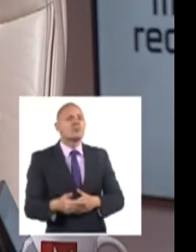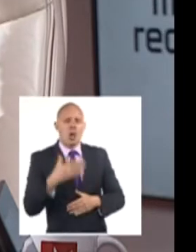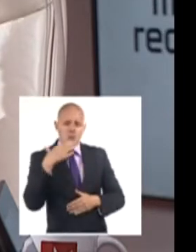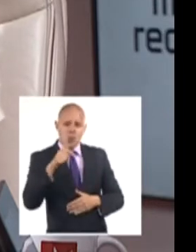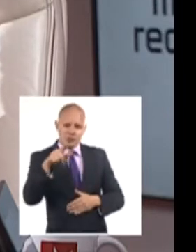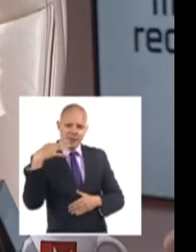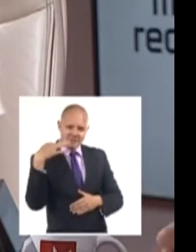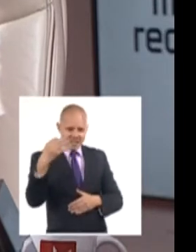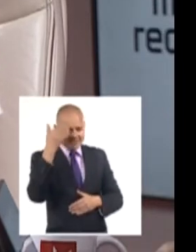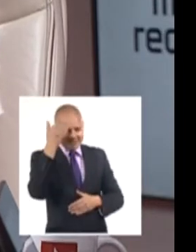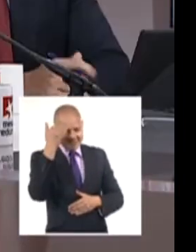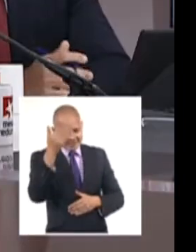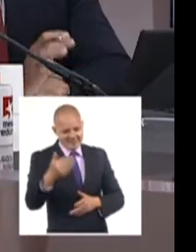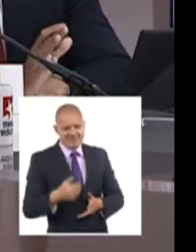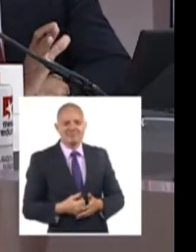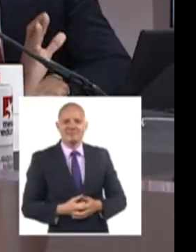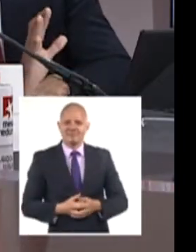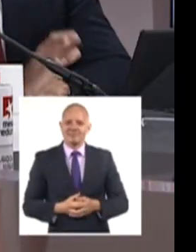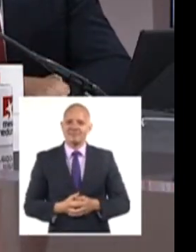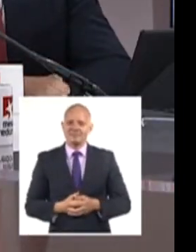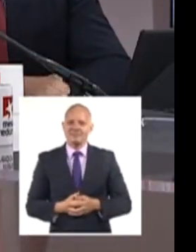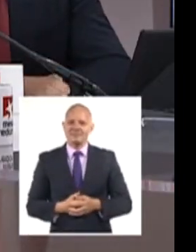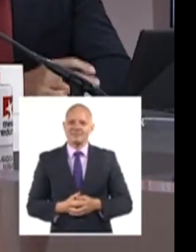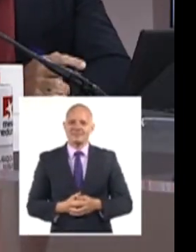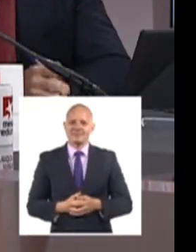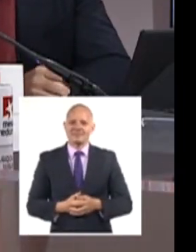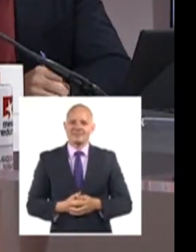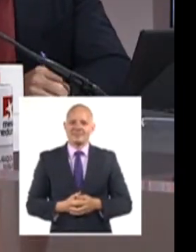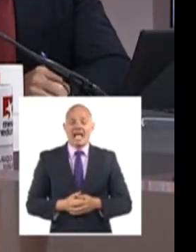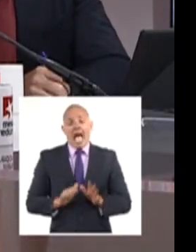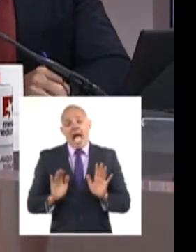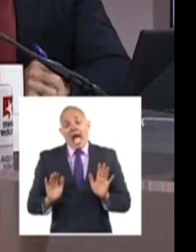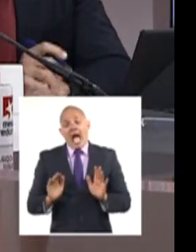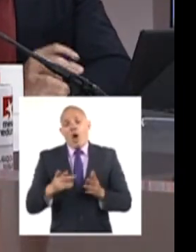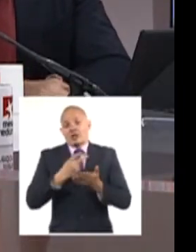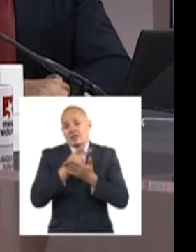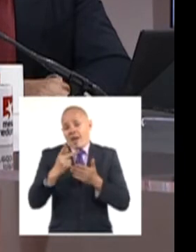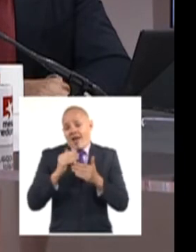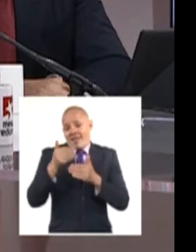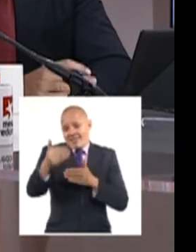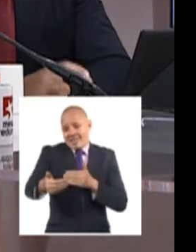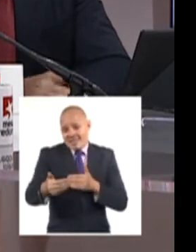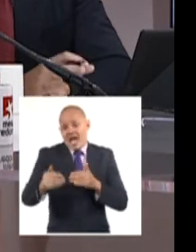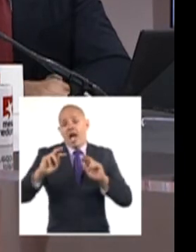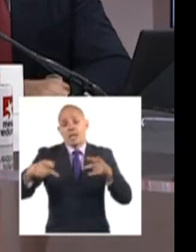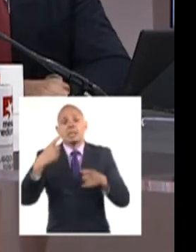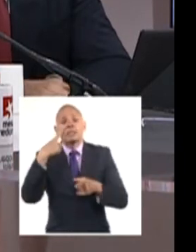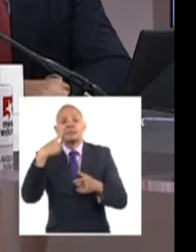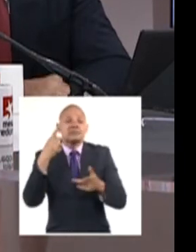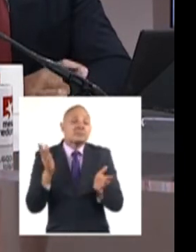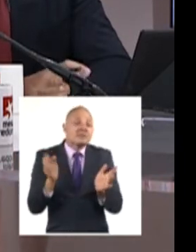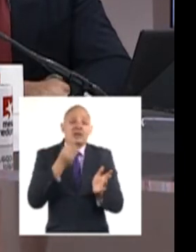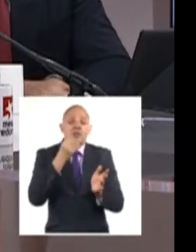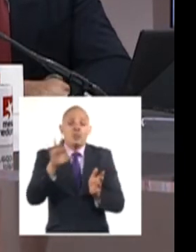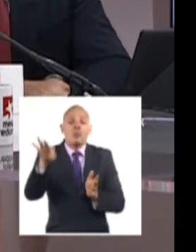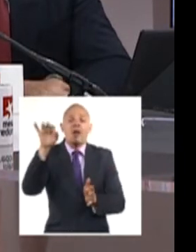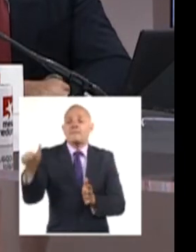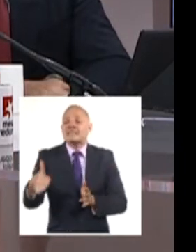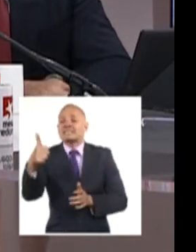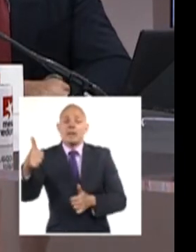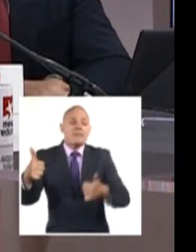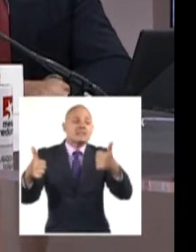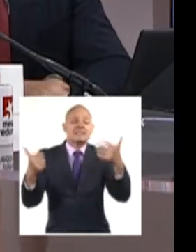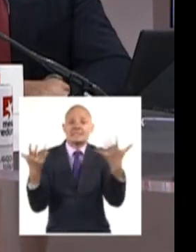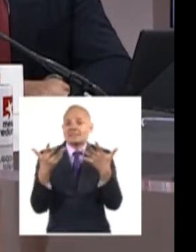sabemos sobre bueno dentro de dos semanas es la segunda vuelta y de aquí hay abono tendremos seguramente varias mesas